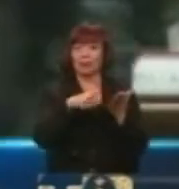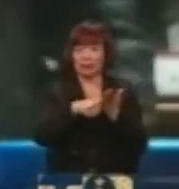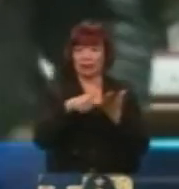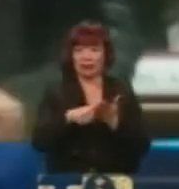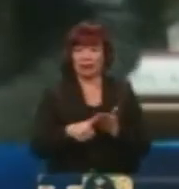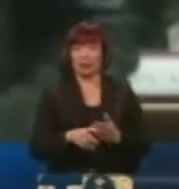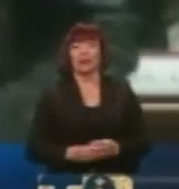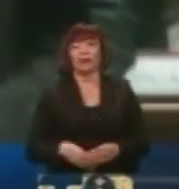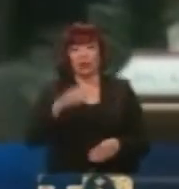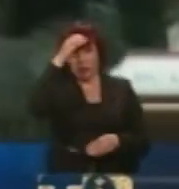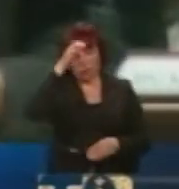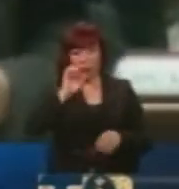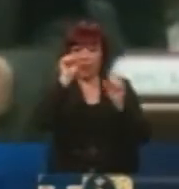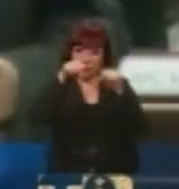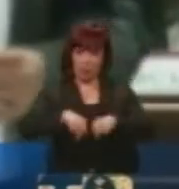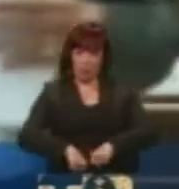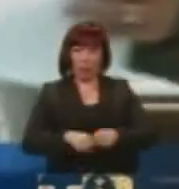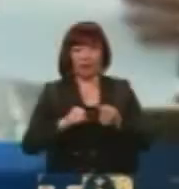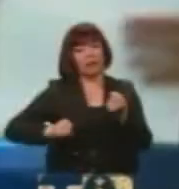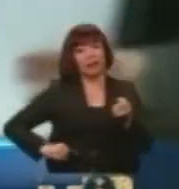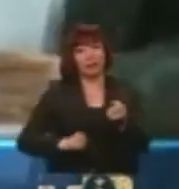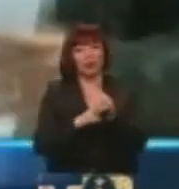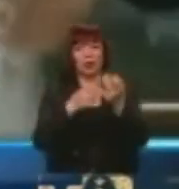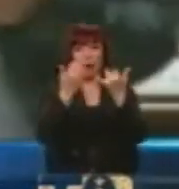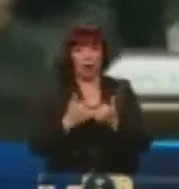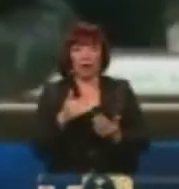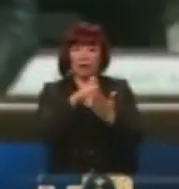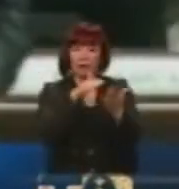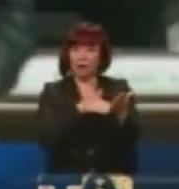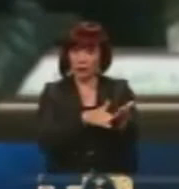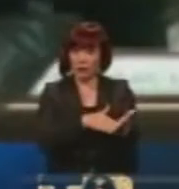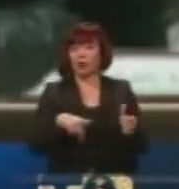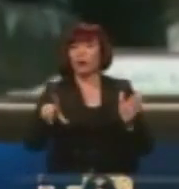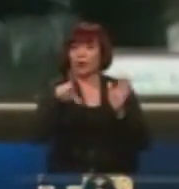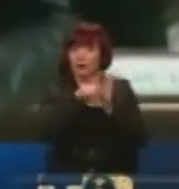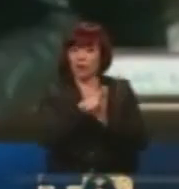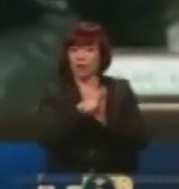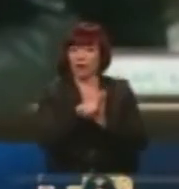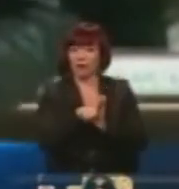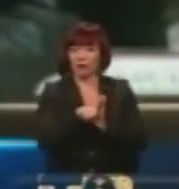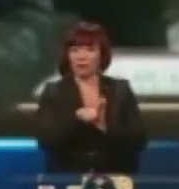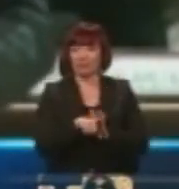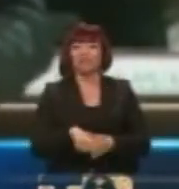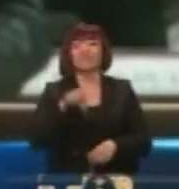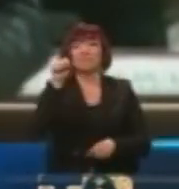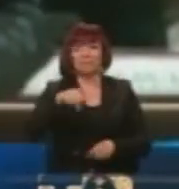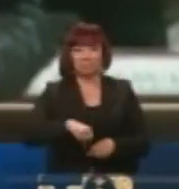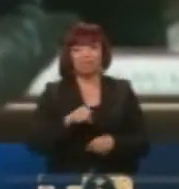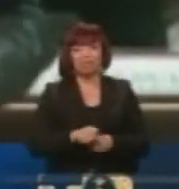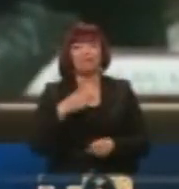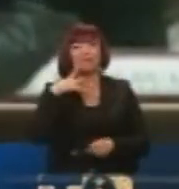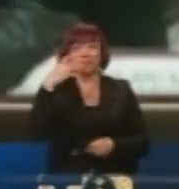pueda hacer posible que este proyecto o que esta ley se convierta y cumpla